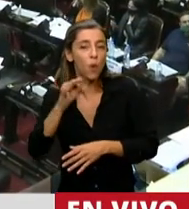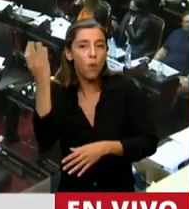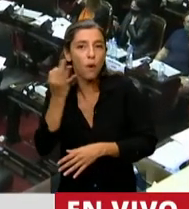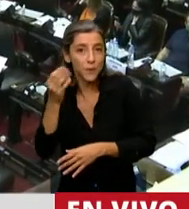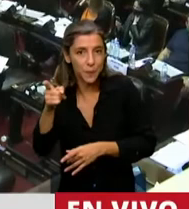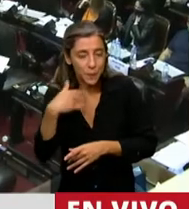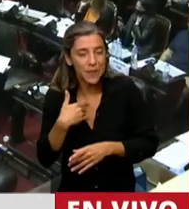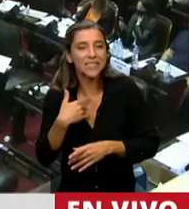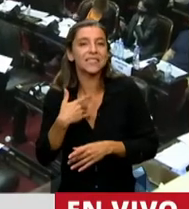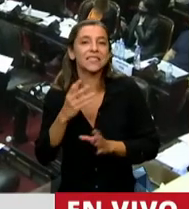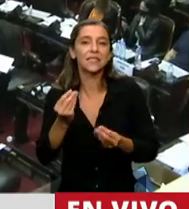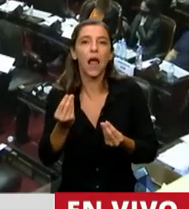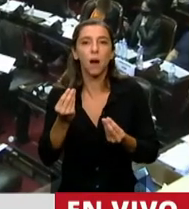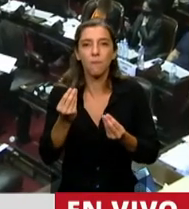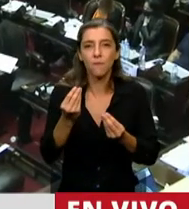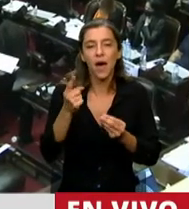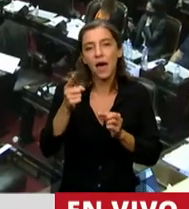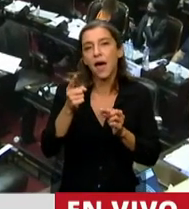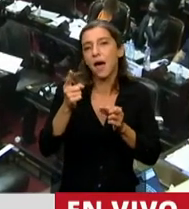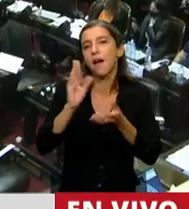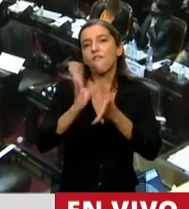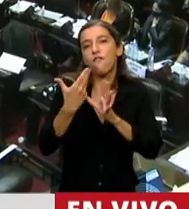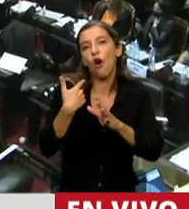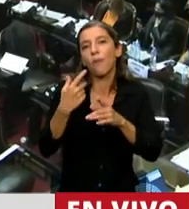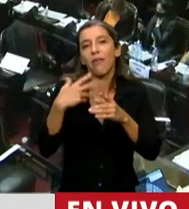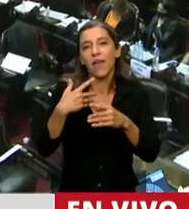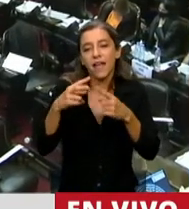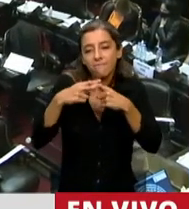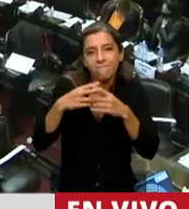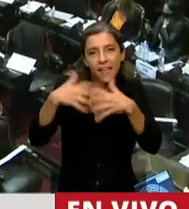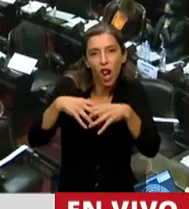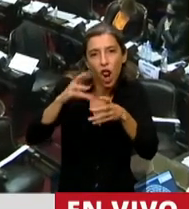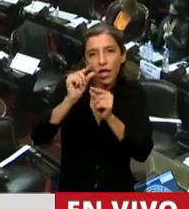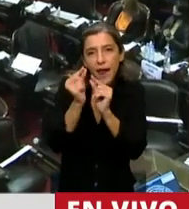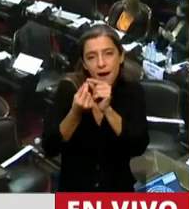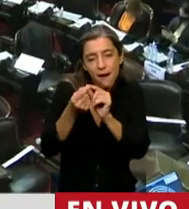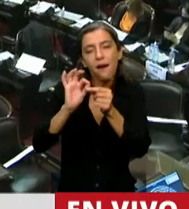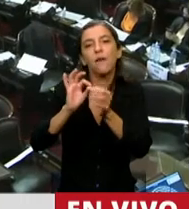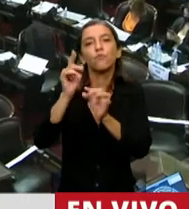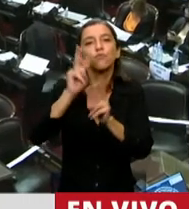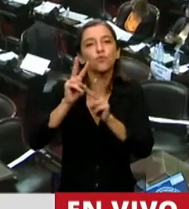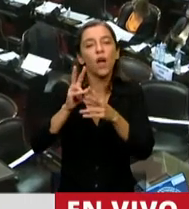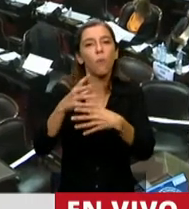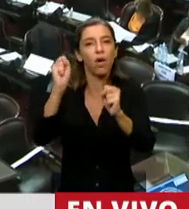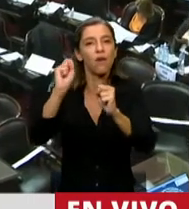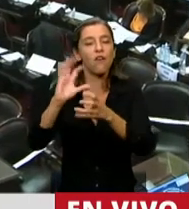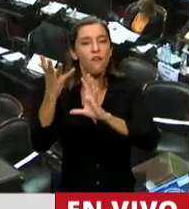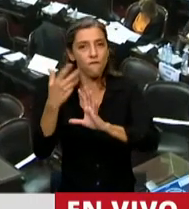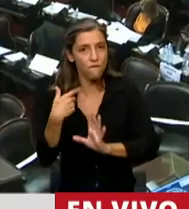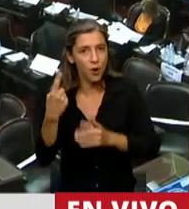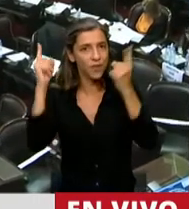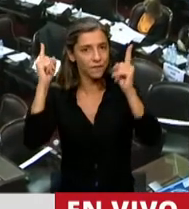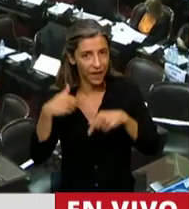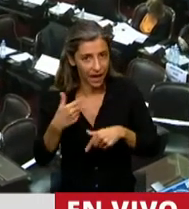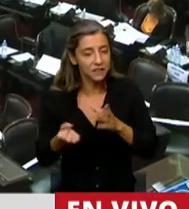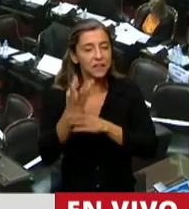macho, que es una nanotecnología, son unos nanoanticuerpos que son menos reactivos que los de caballo, y también un test